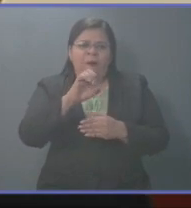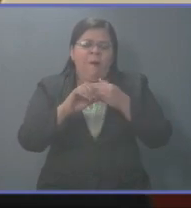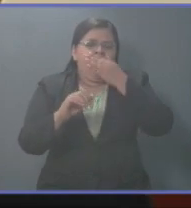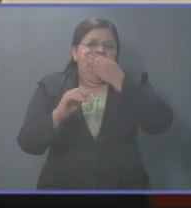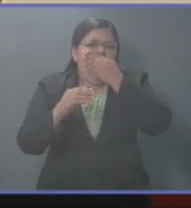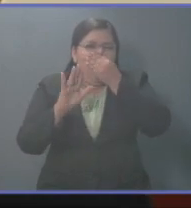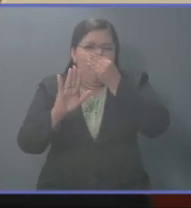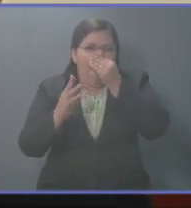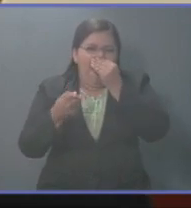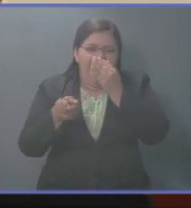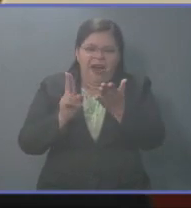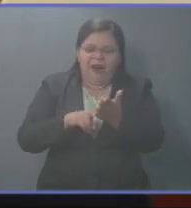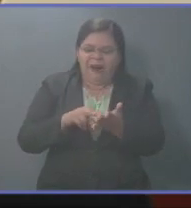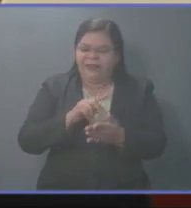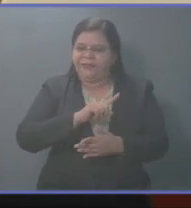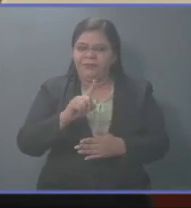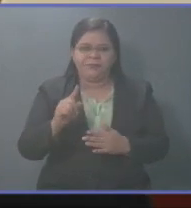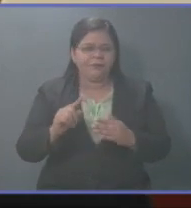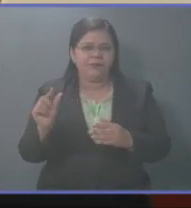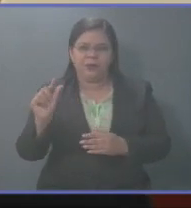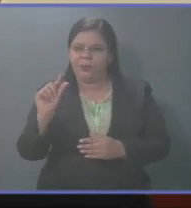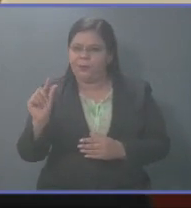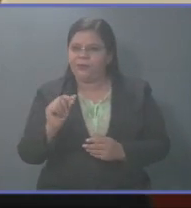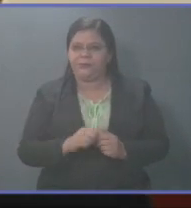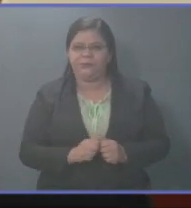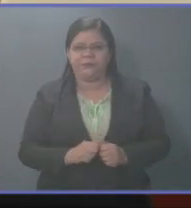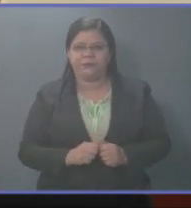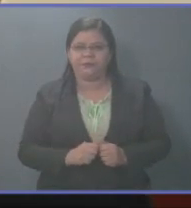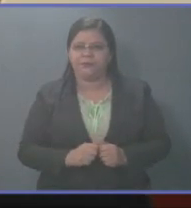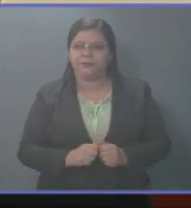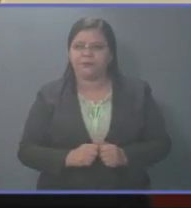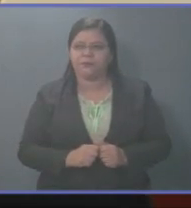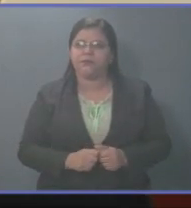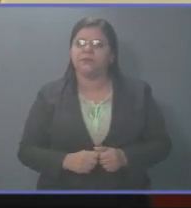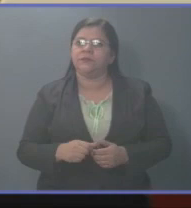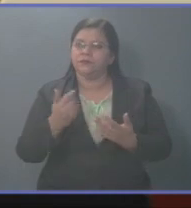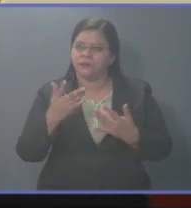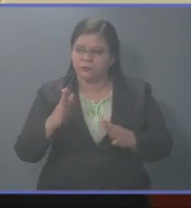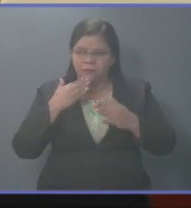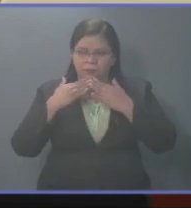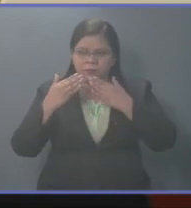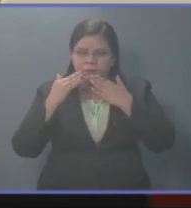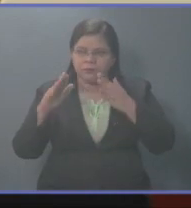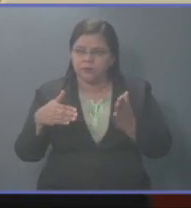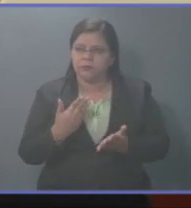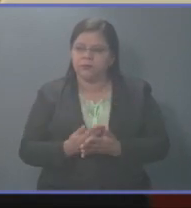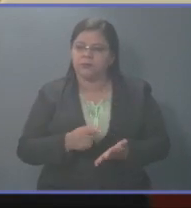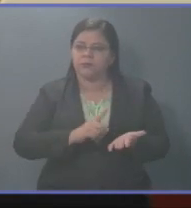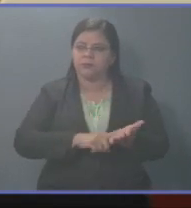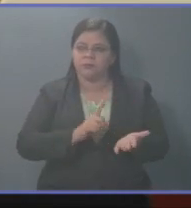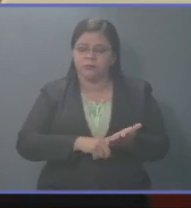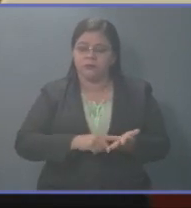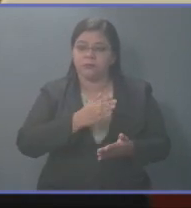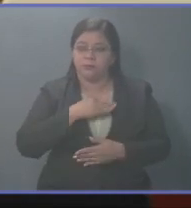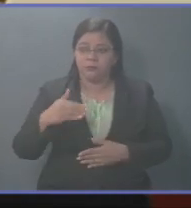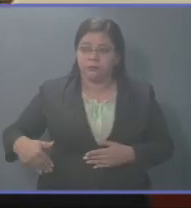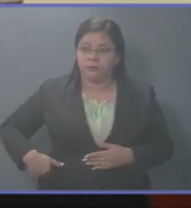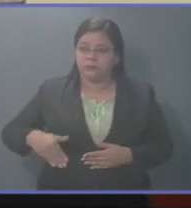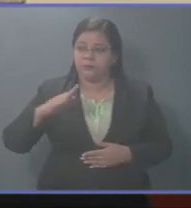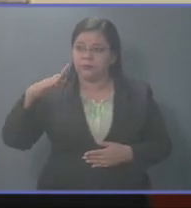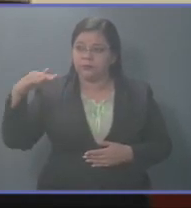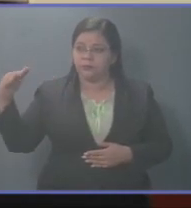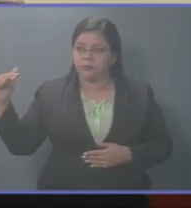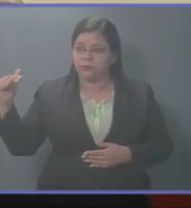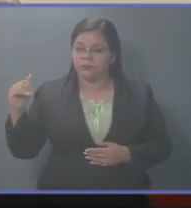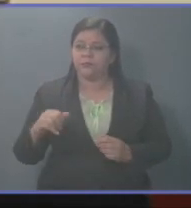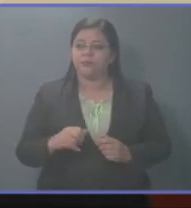cuya suscripción no ha sido autorizada. Expuesto los argumentos señalados por el señor Presidente de la República,